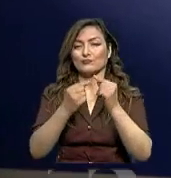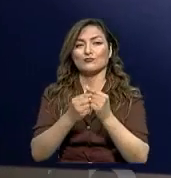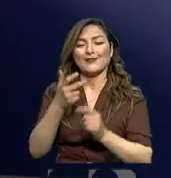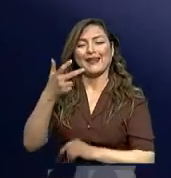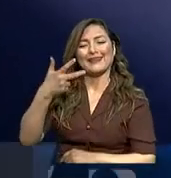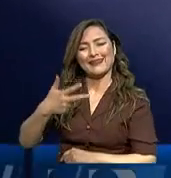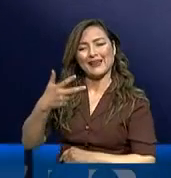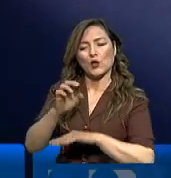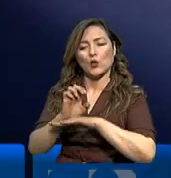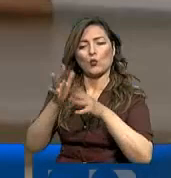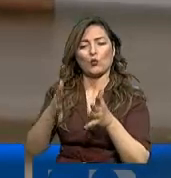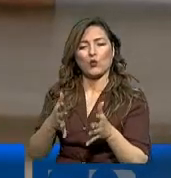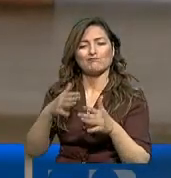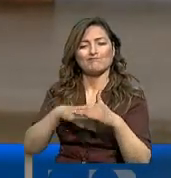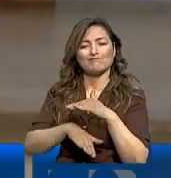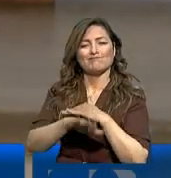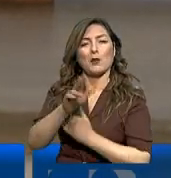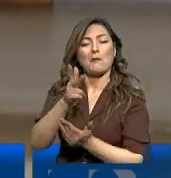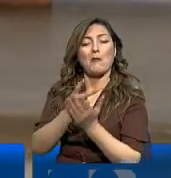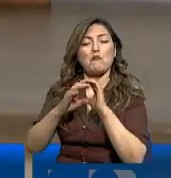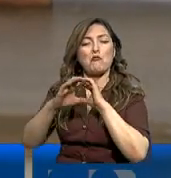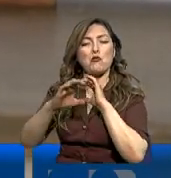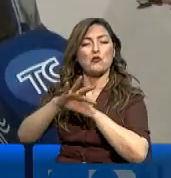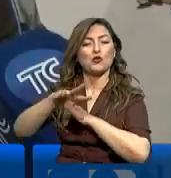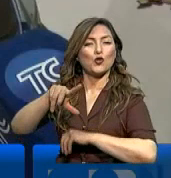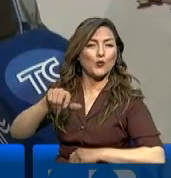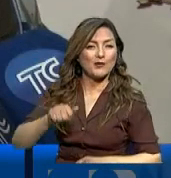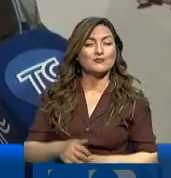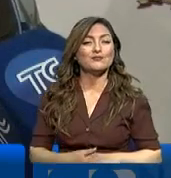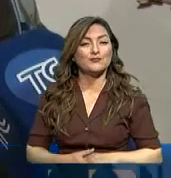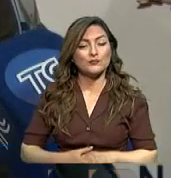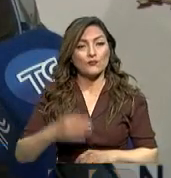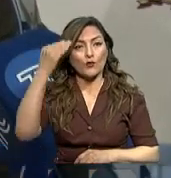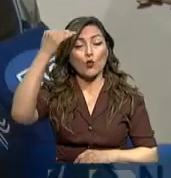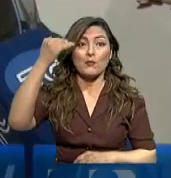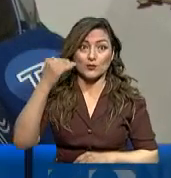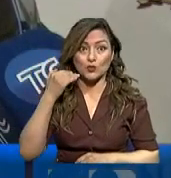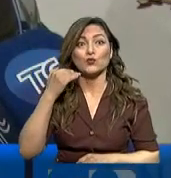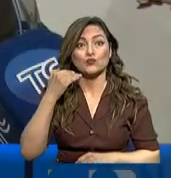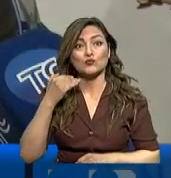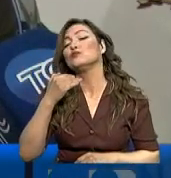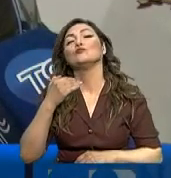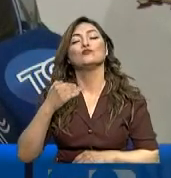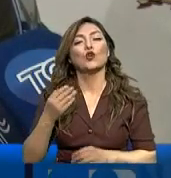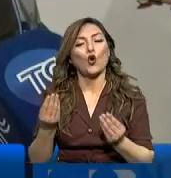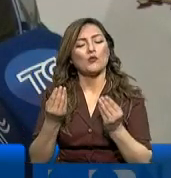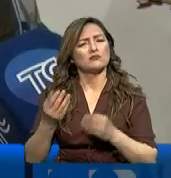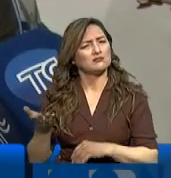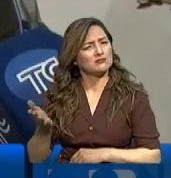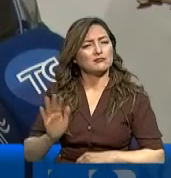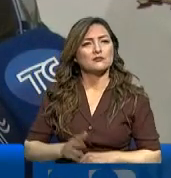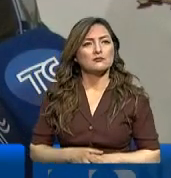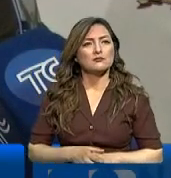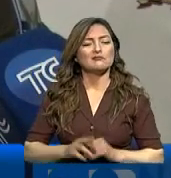3 ecuatorianos que cometían delitos en paradas de buses. Entre ellos, un menor aislado, los cuales cumplen roles y